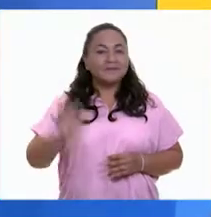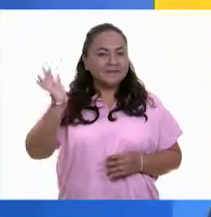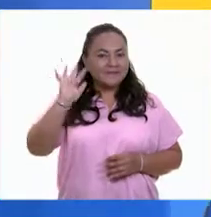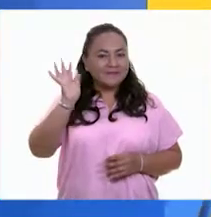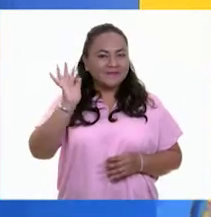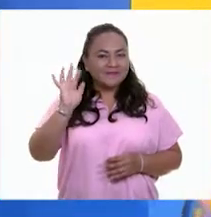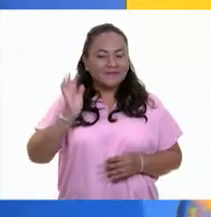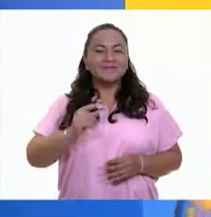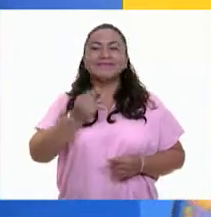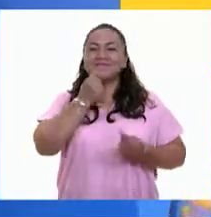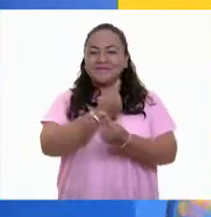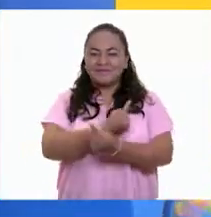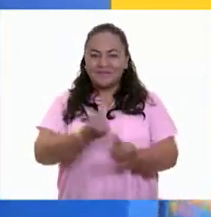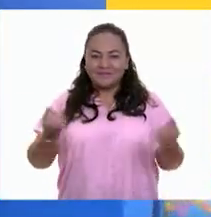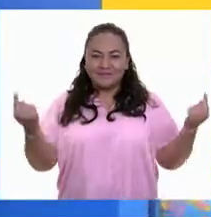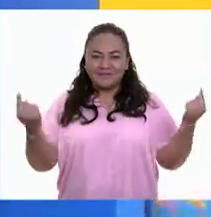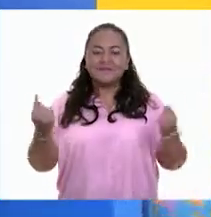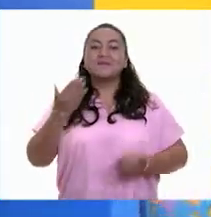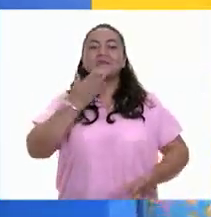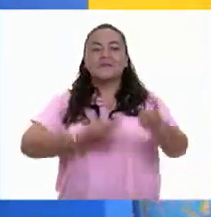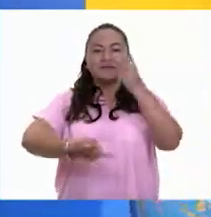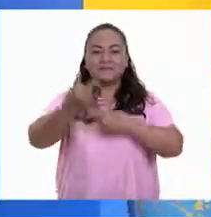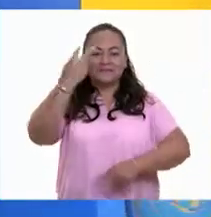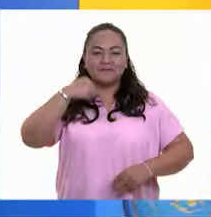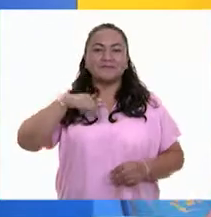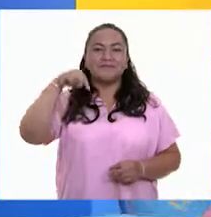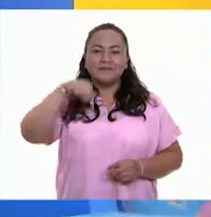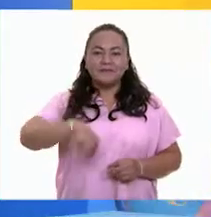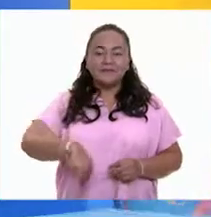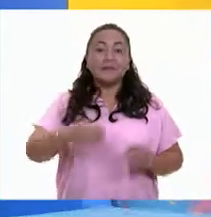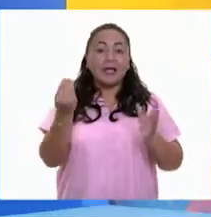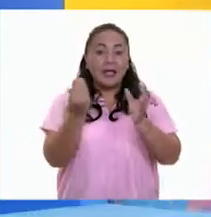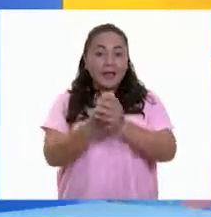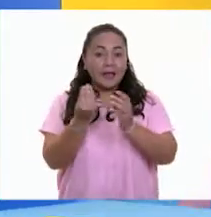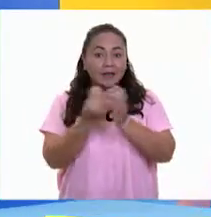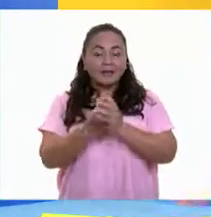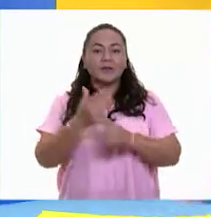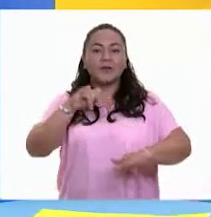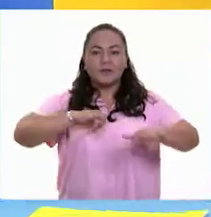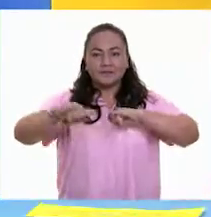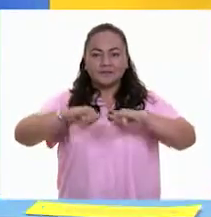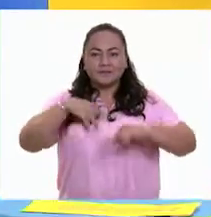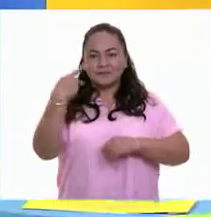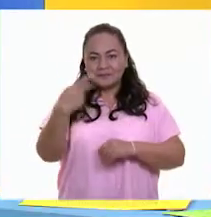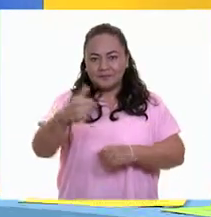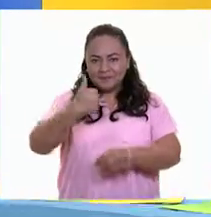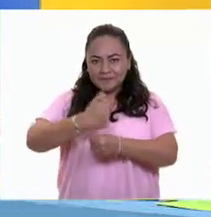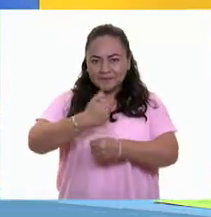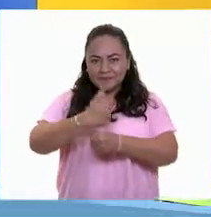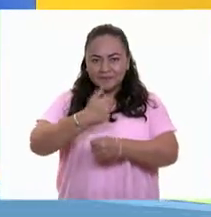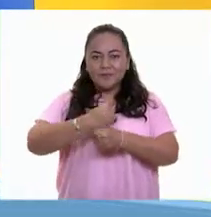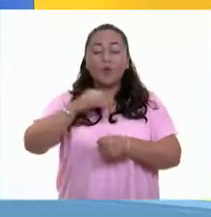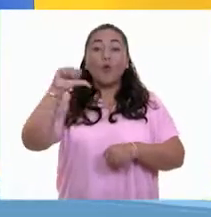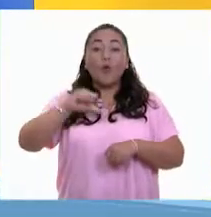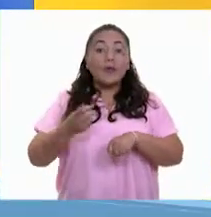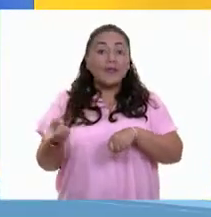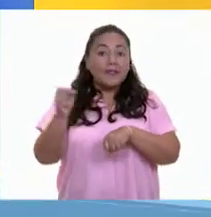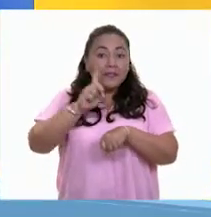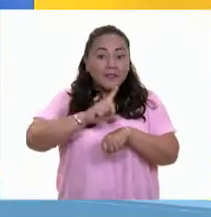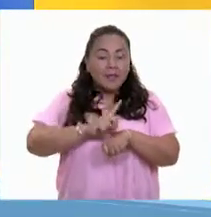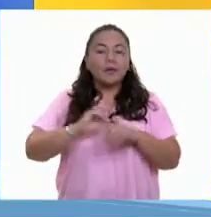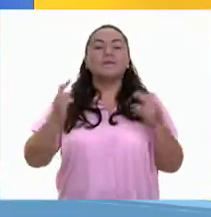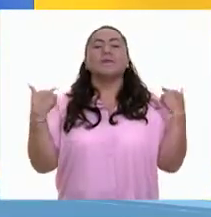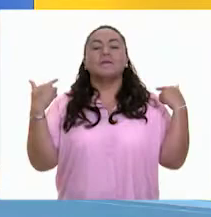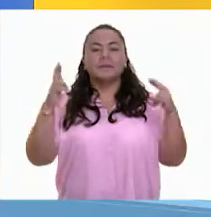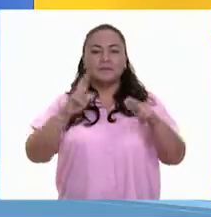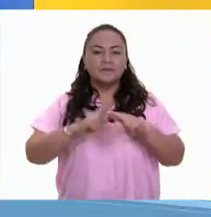Hola, niños y niñas, bienvenidos y bienvenidas a una clase más de geografía de sexto grado. El día de hoy nos acompaña